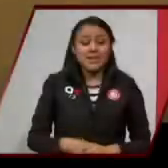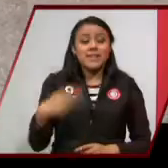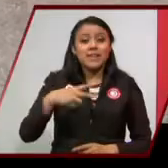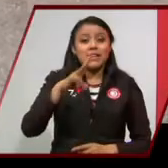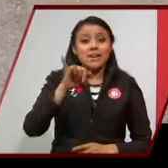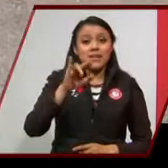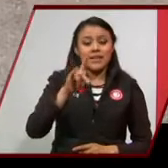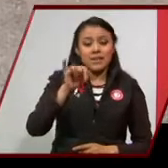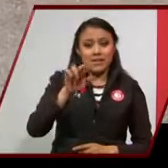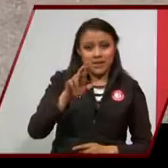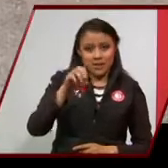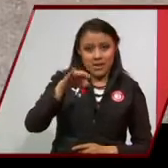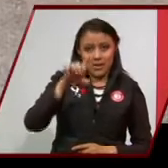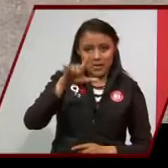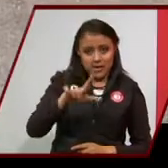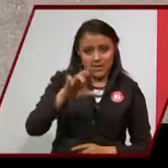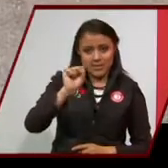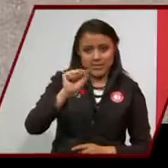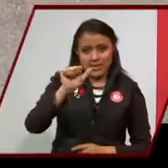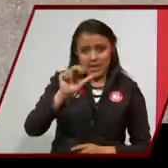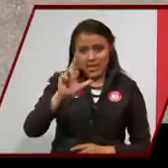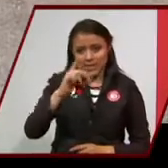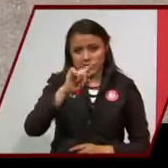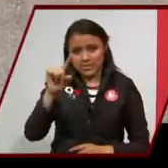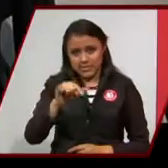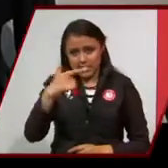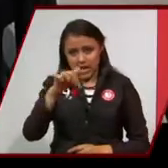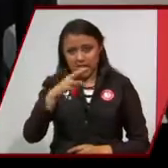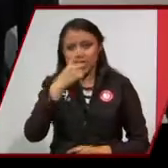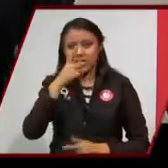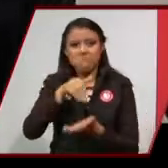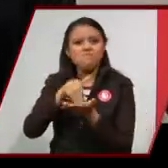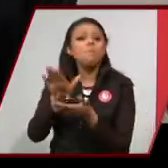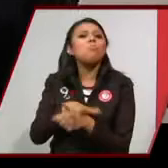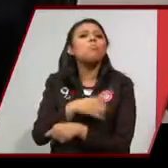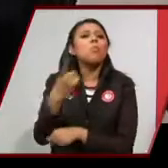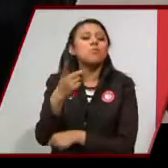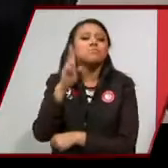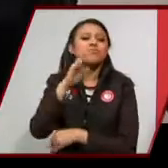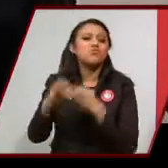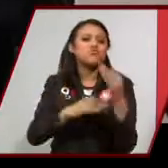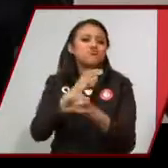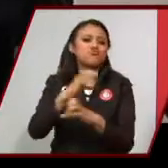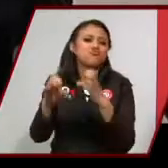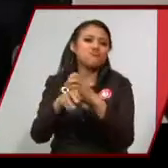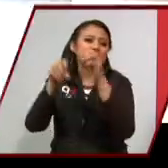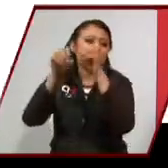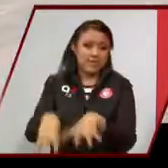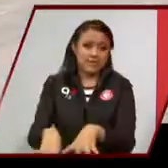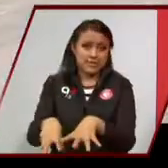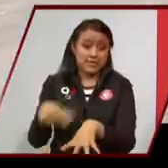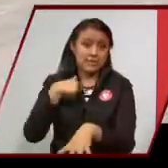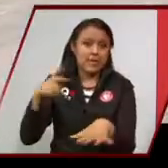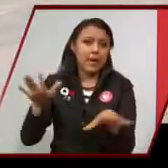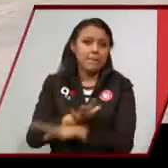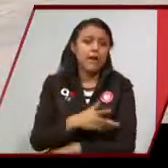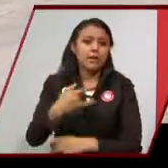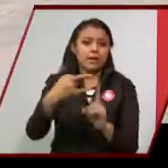Víctor Manuel Sánchez Garza fue víctima de un presunto despojo, en donde afirma perdió su patrimonio. Me cambiaron la